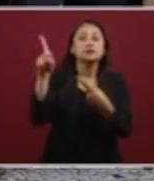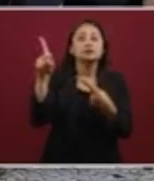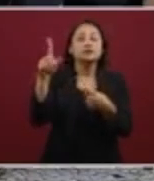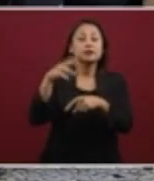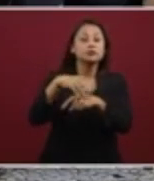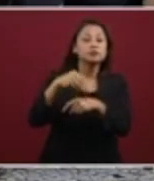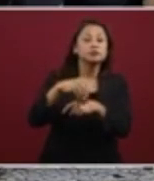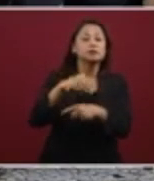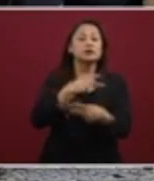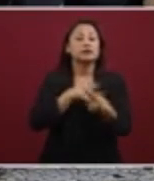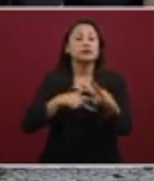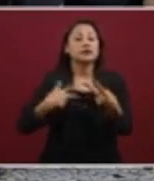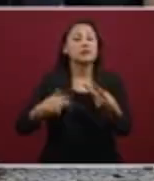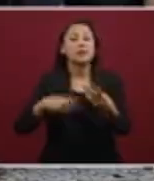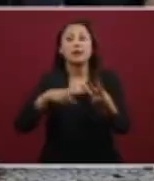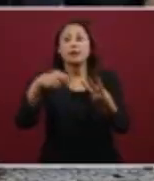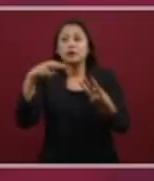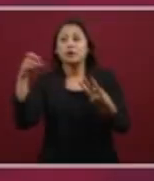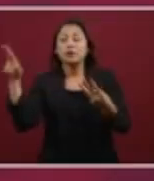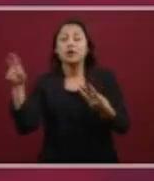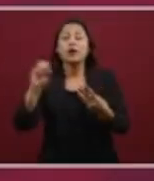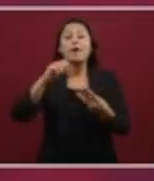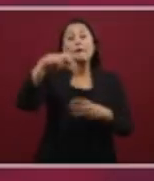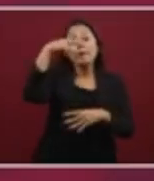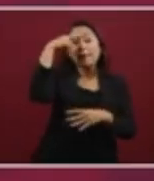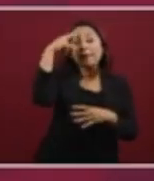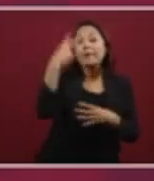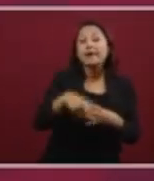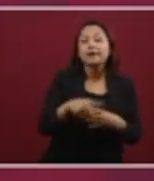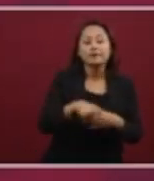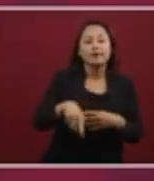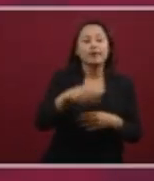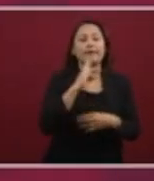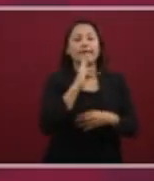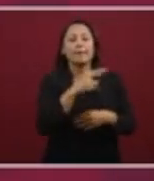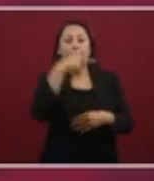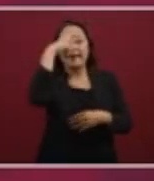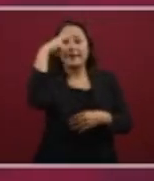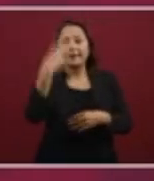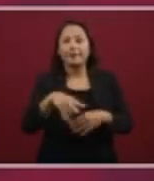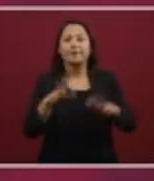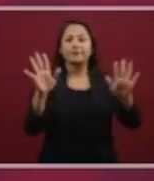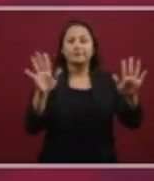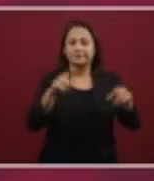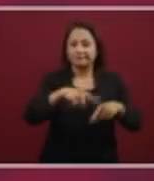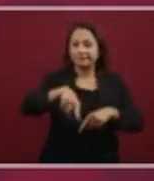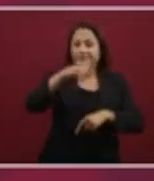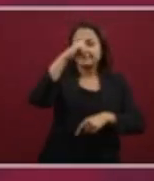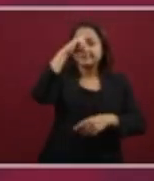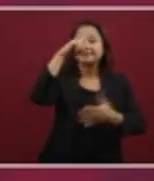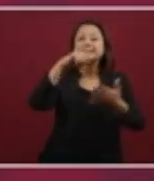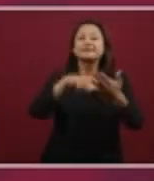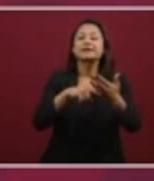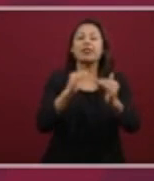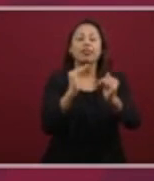En México. ¿Dónde creen que hay más desigualdad.